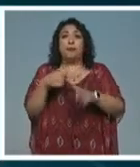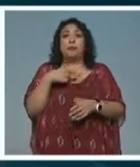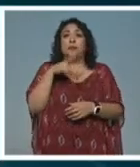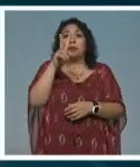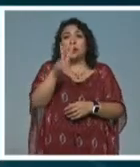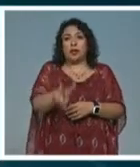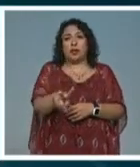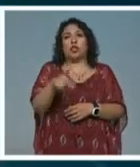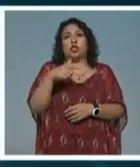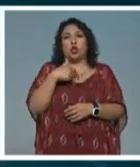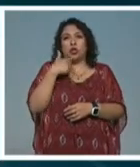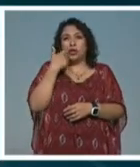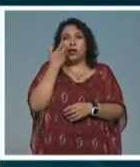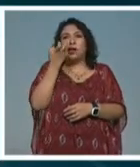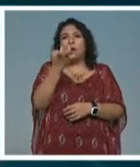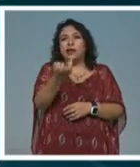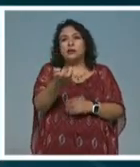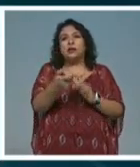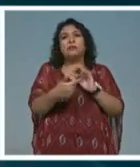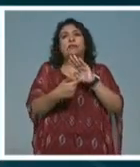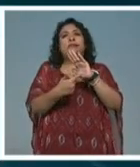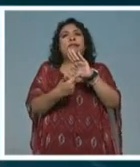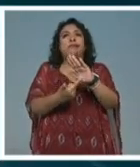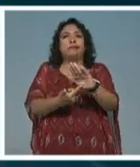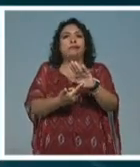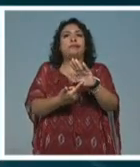estoy mostrando de Querétaro es una línea